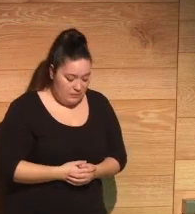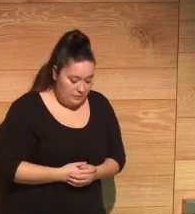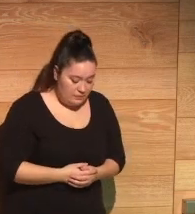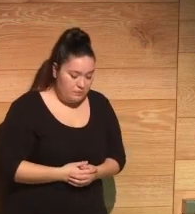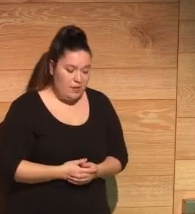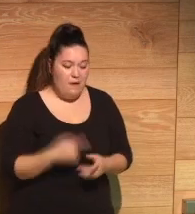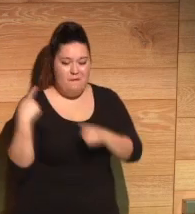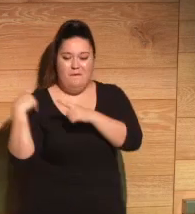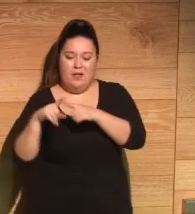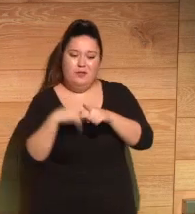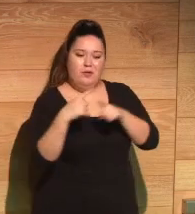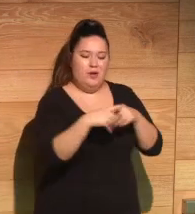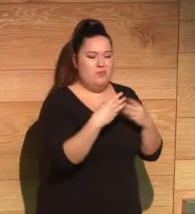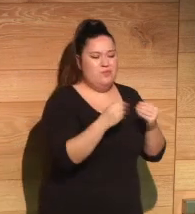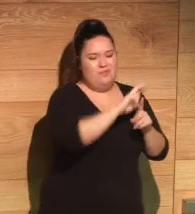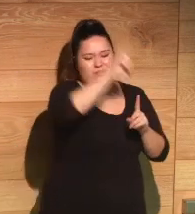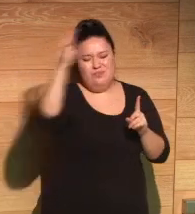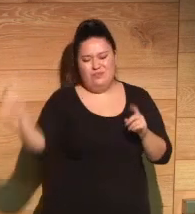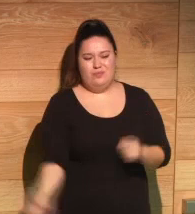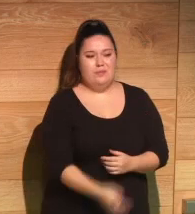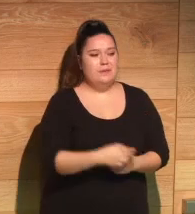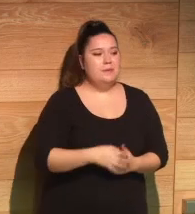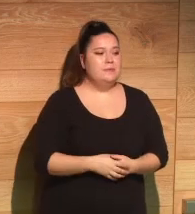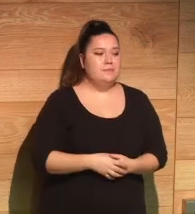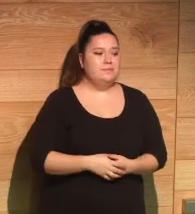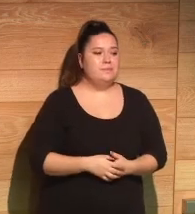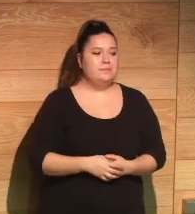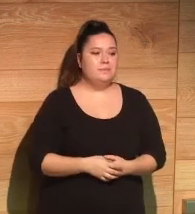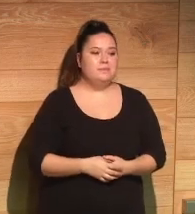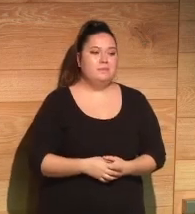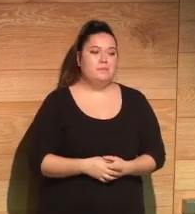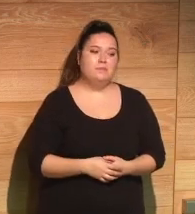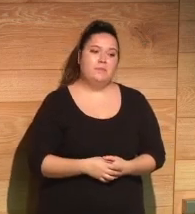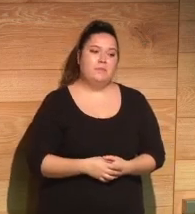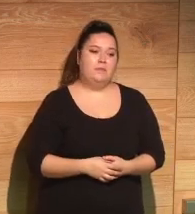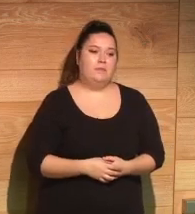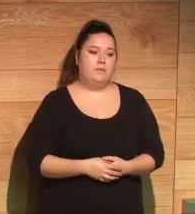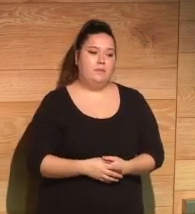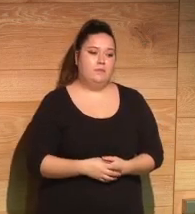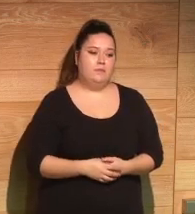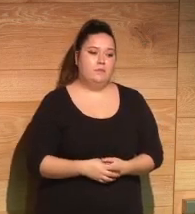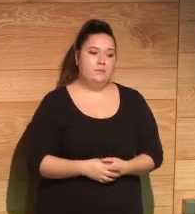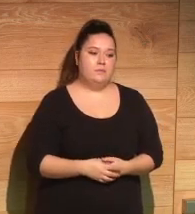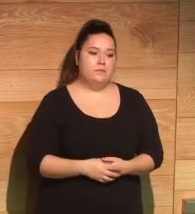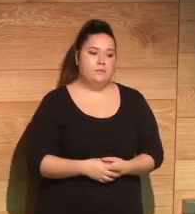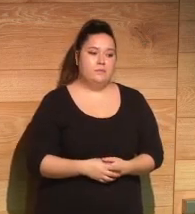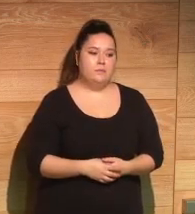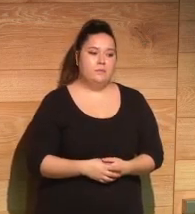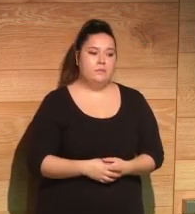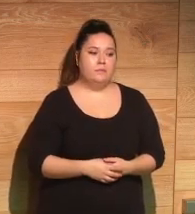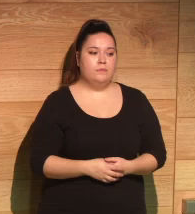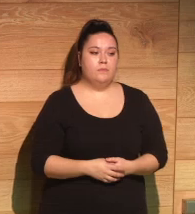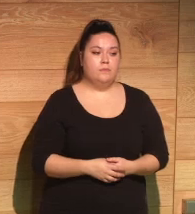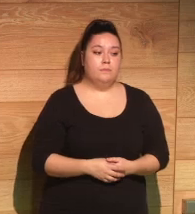muchísimos factores, eso sí está claro. Y con respecto al tema del tapón... Mira con el micrófono, perdón, Belén. Sí. Acércate un poco más el